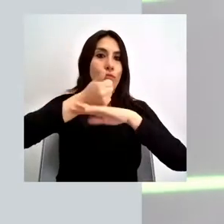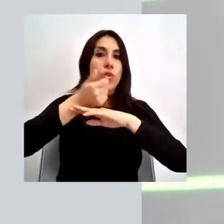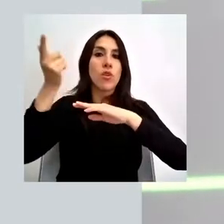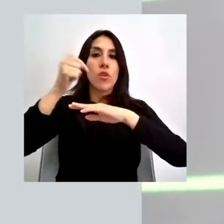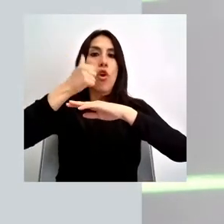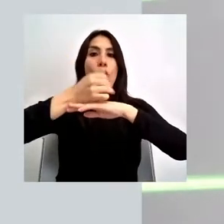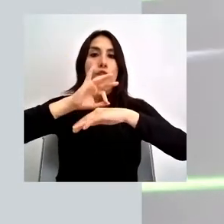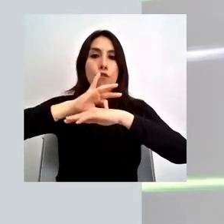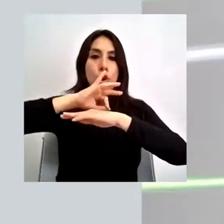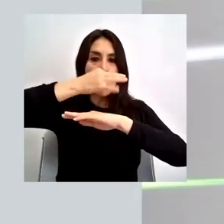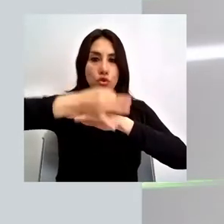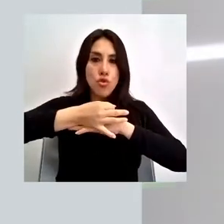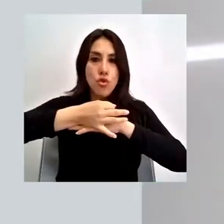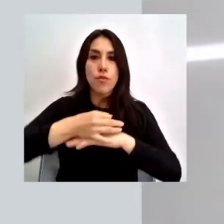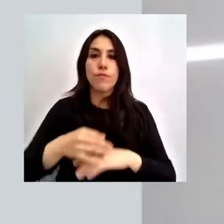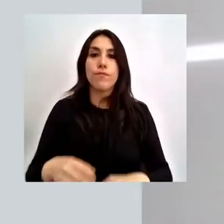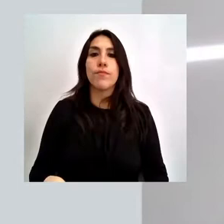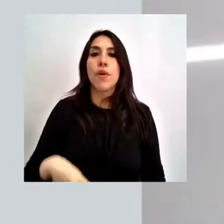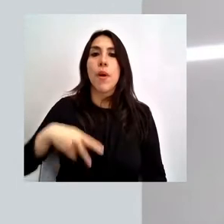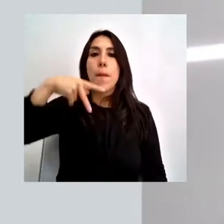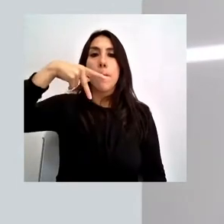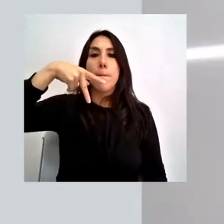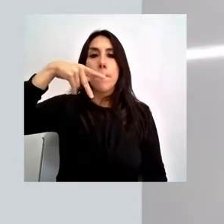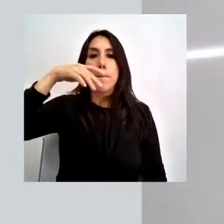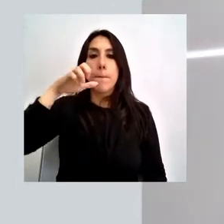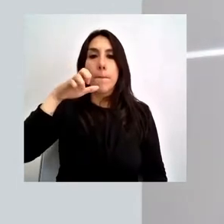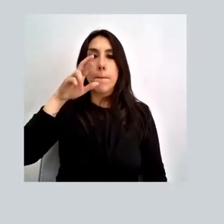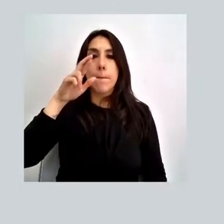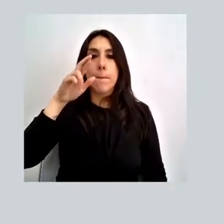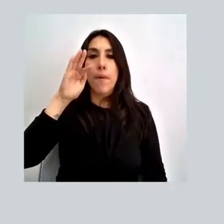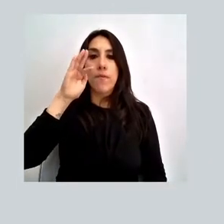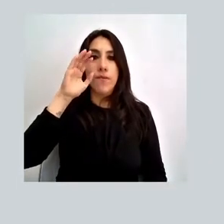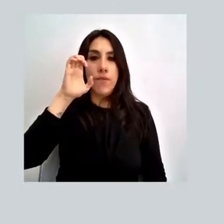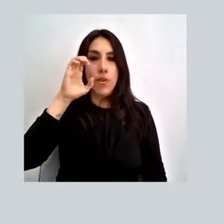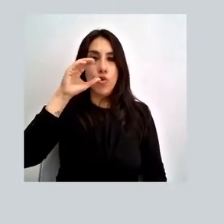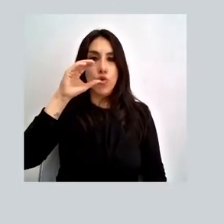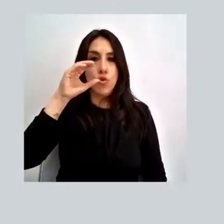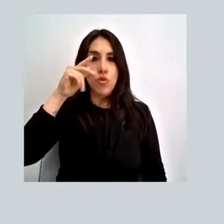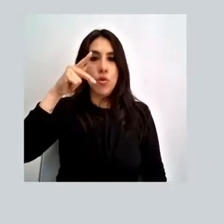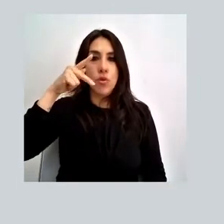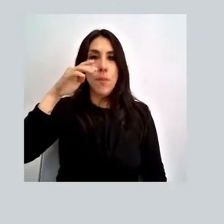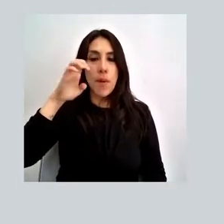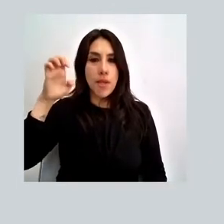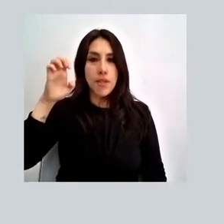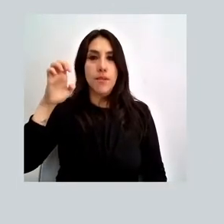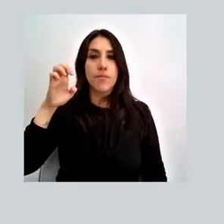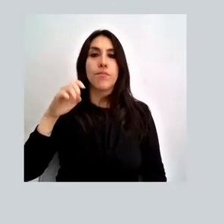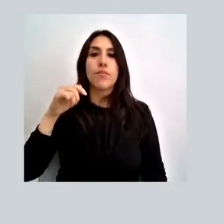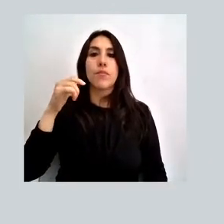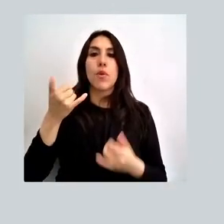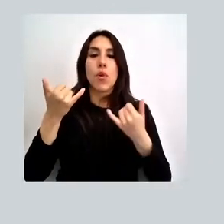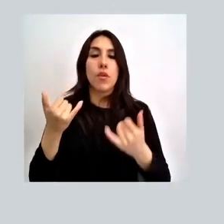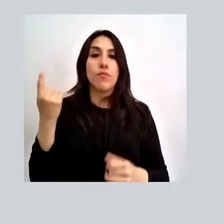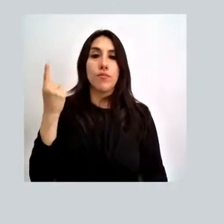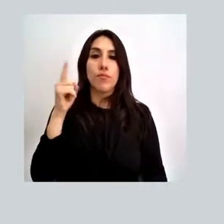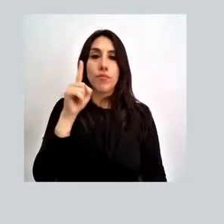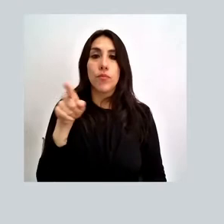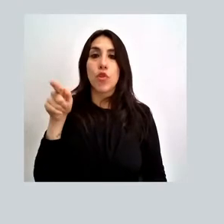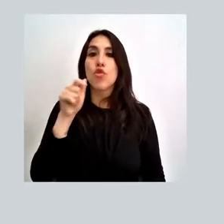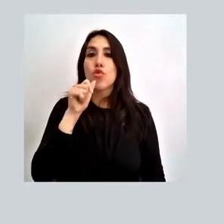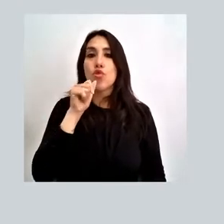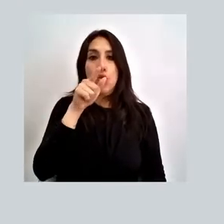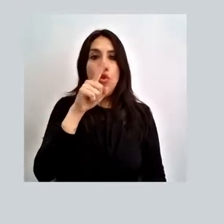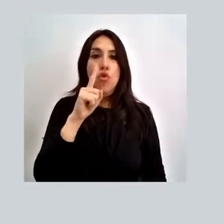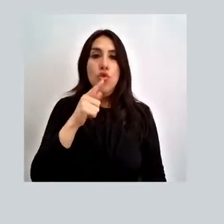comencemos entonces con nuestra sesión tengo el honor de presentarles a thomas harding ex senador de los estados unidos por el